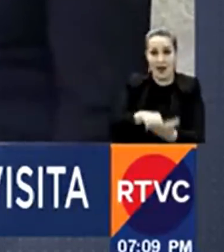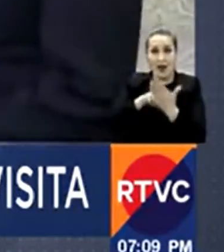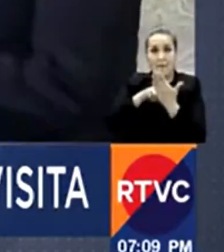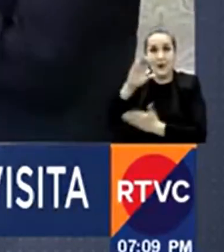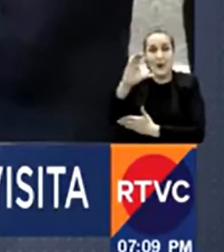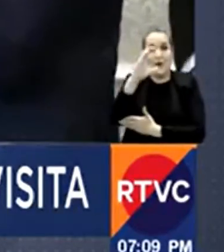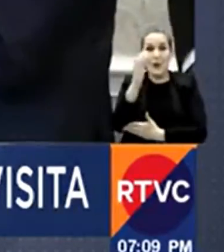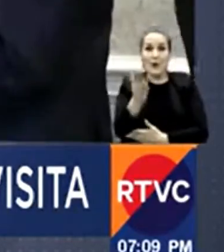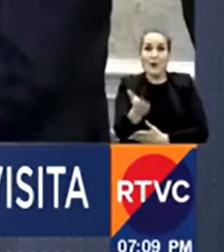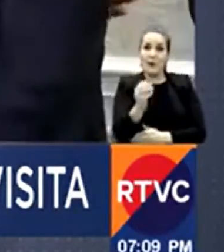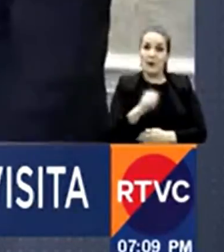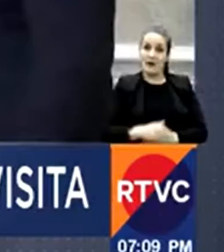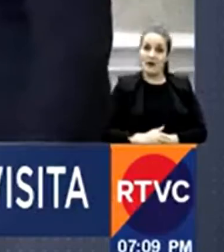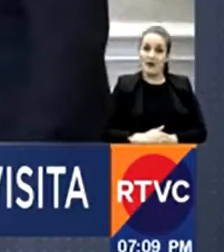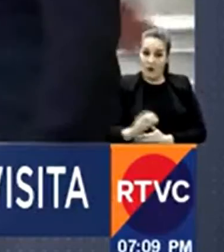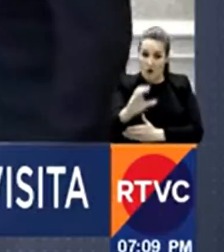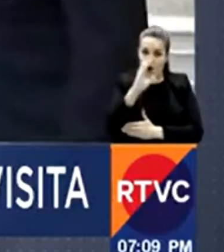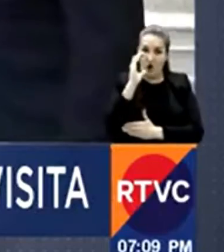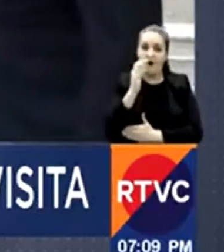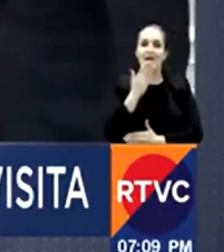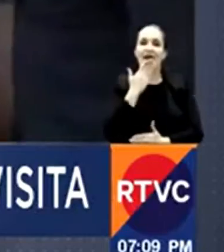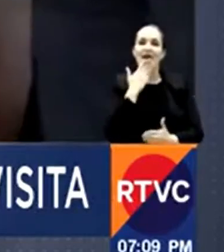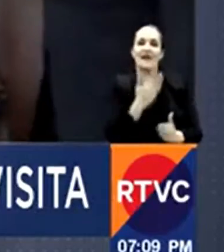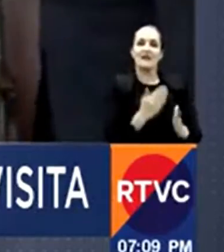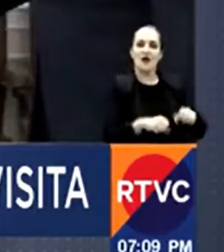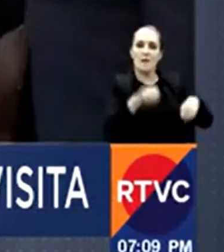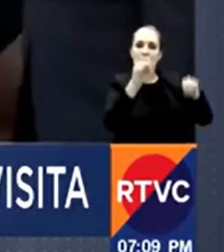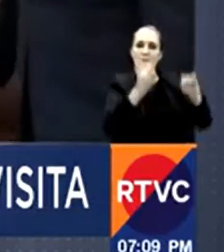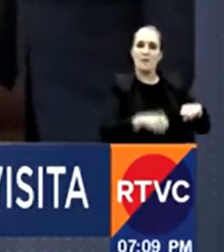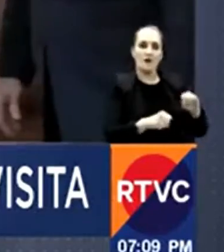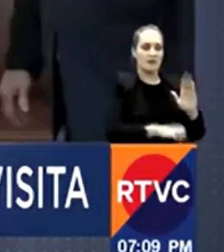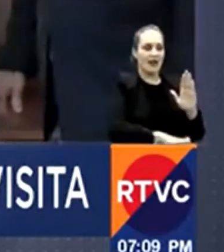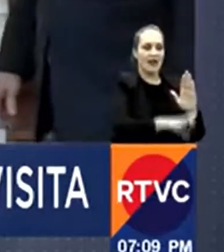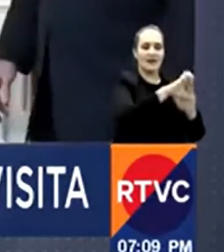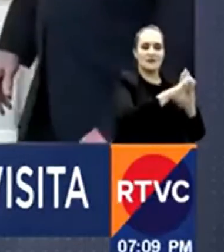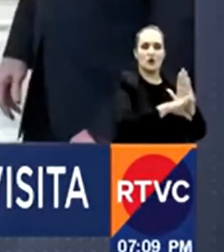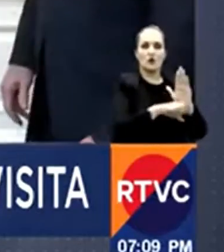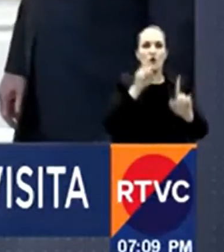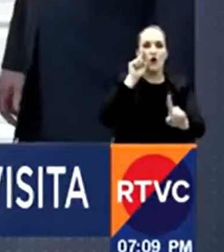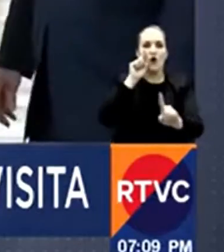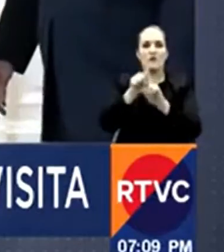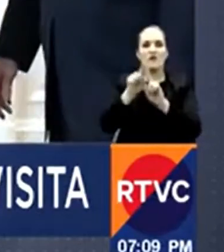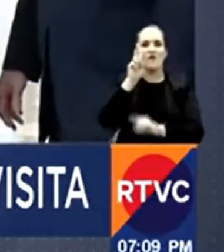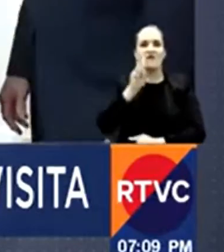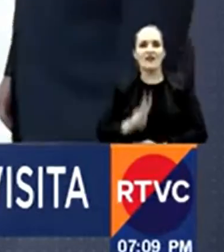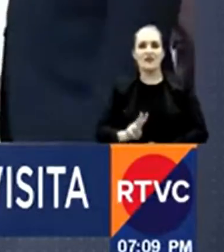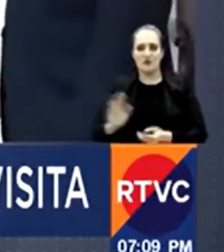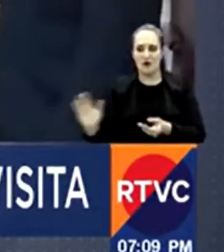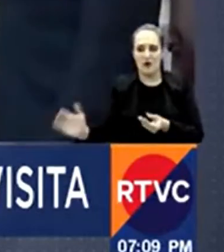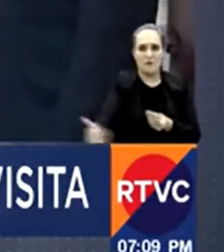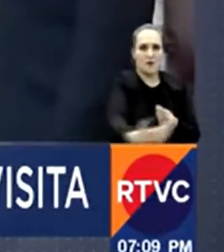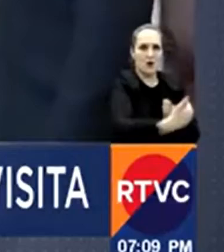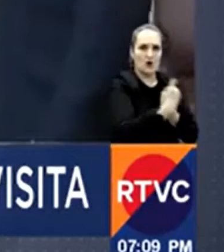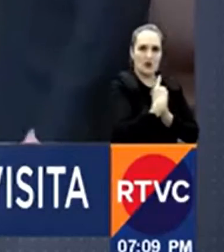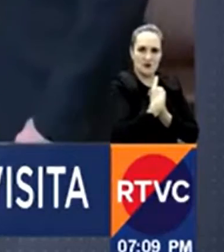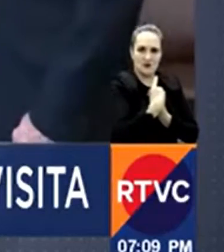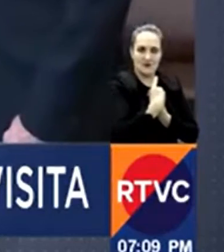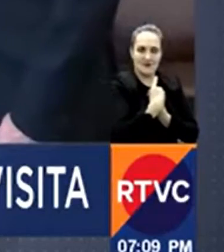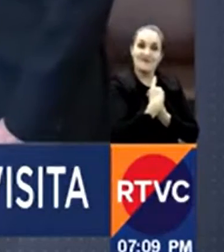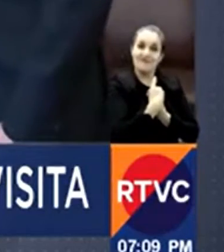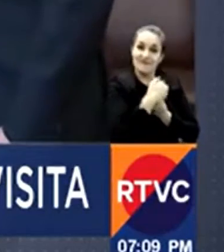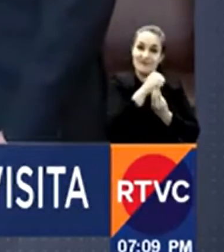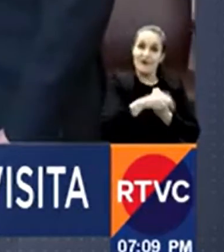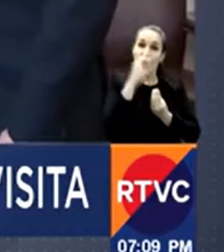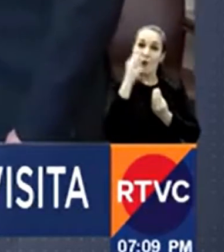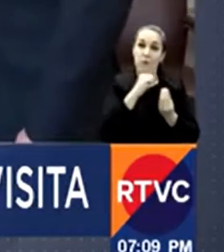mundial gracias al Estatuto de Protección Temporal de los Migrantes Venezolanos que en